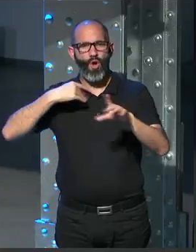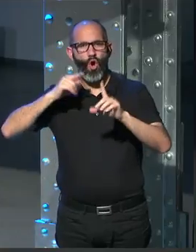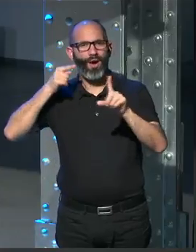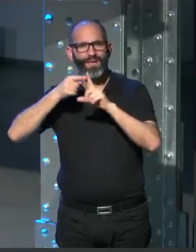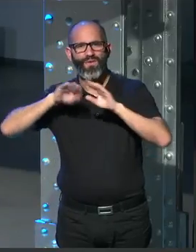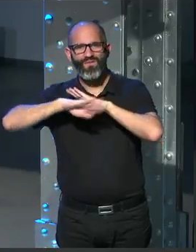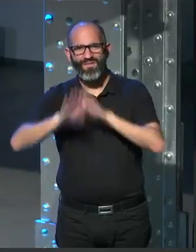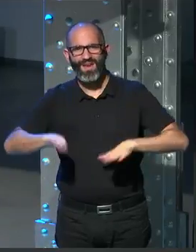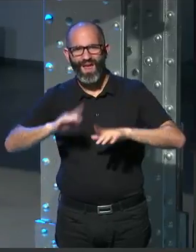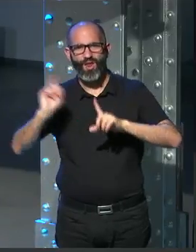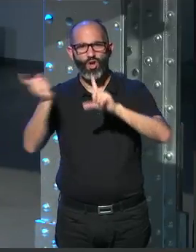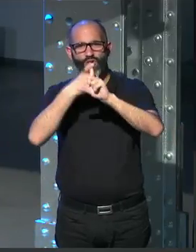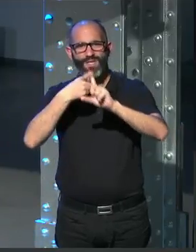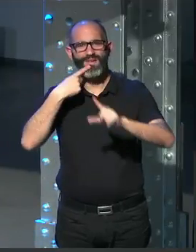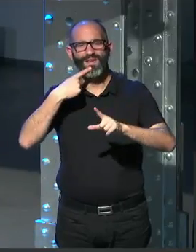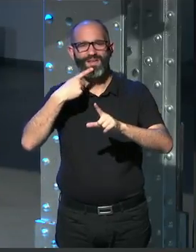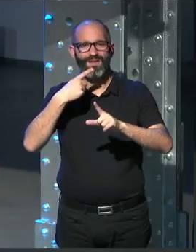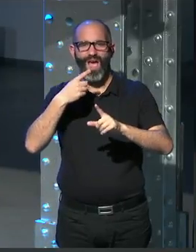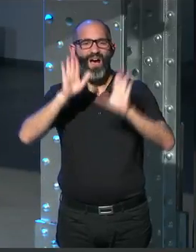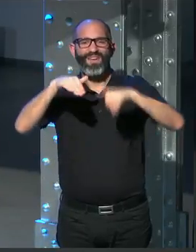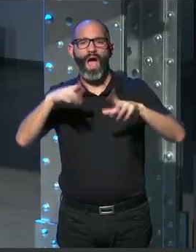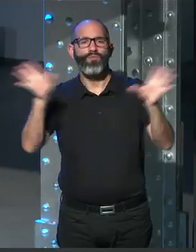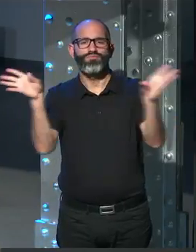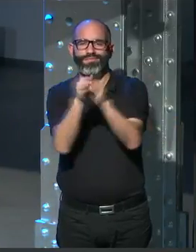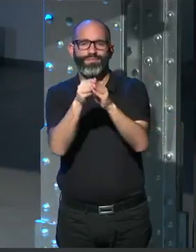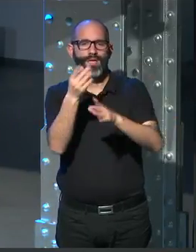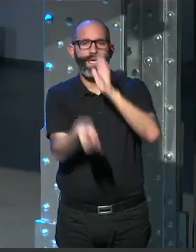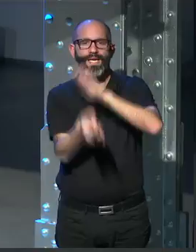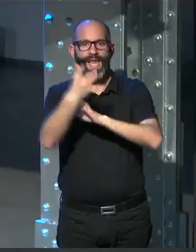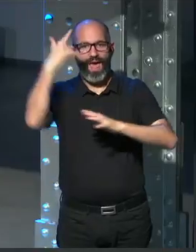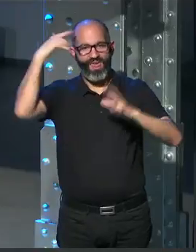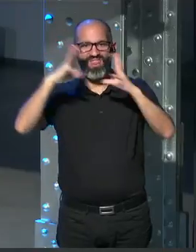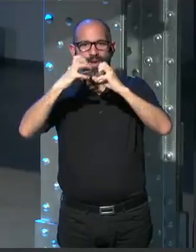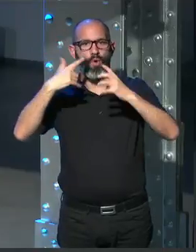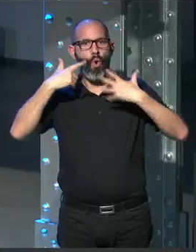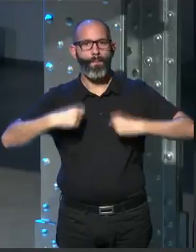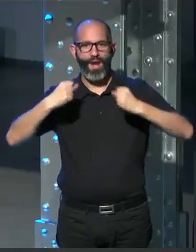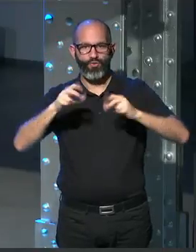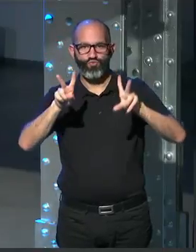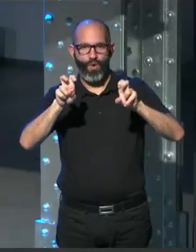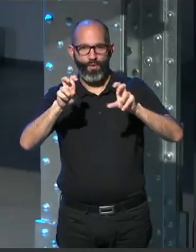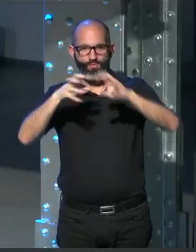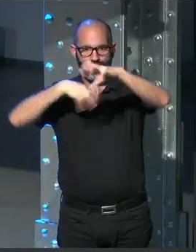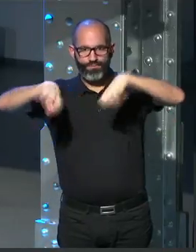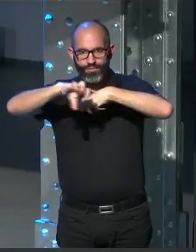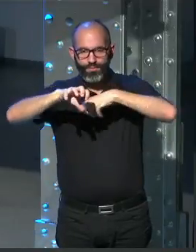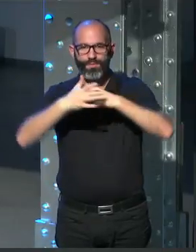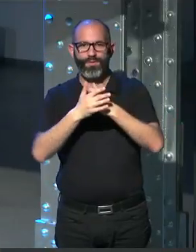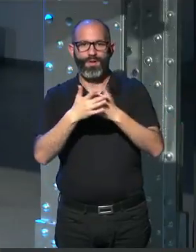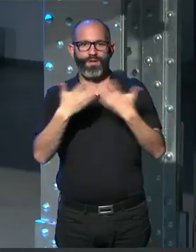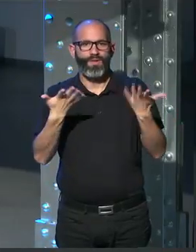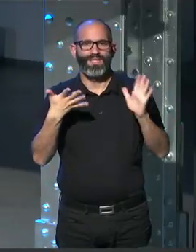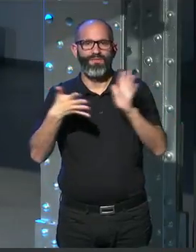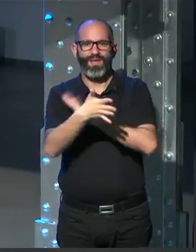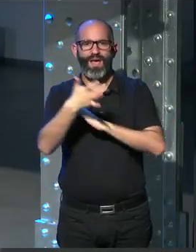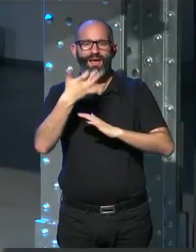es conseguir reproducir artificialmente un cerebro humano. Y yo creo que incluso, reproducirlo a un